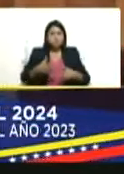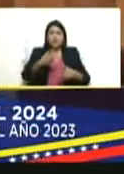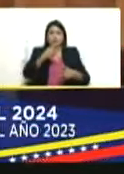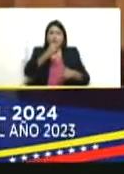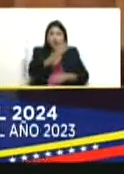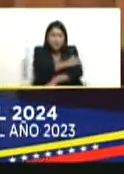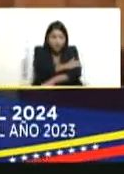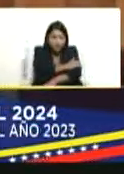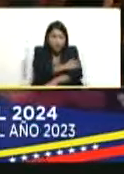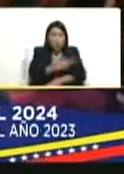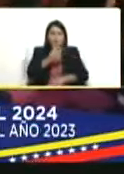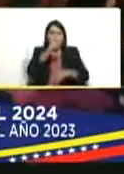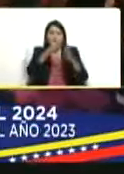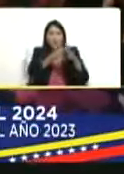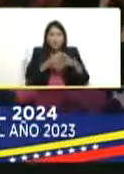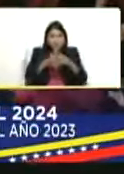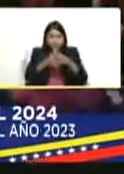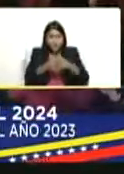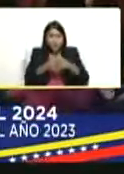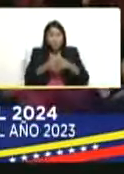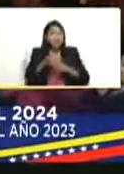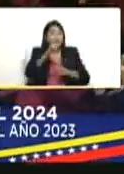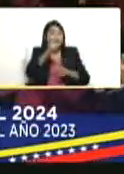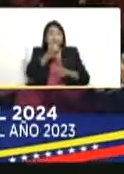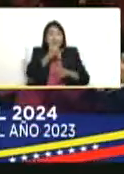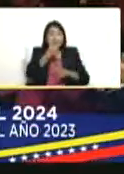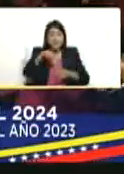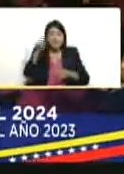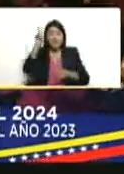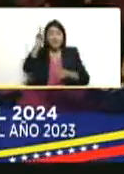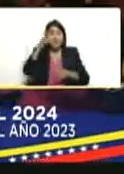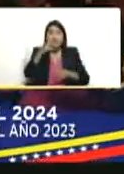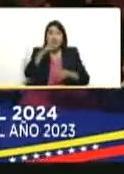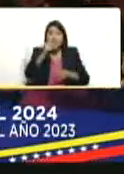al imperio norteamericano. No se equivoquen con Venezuela.